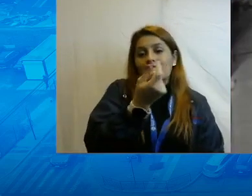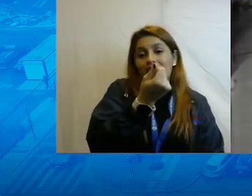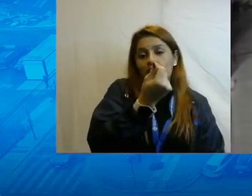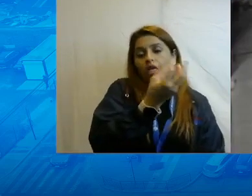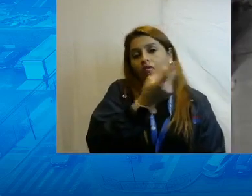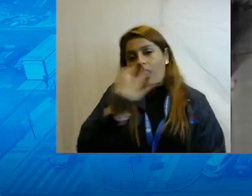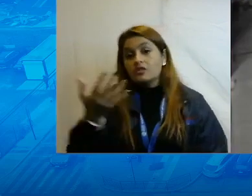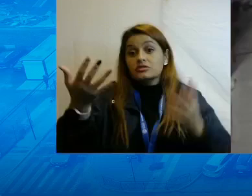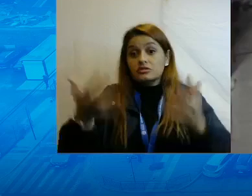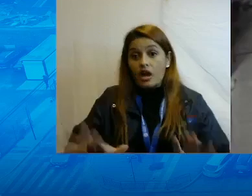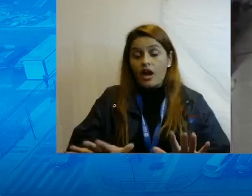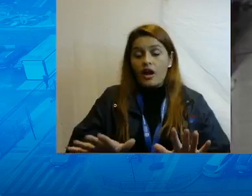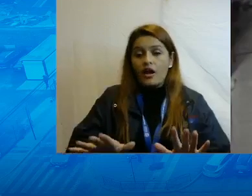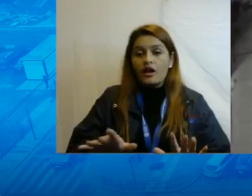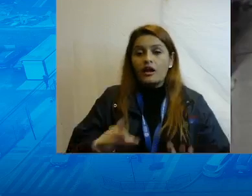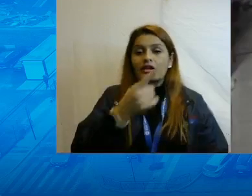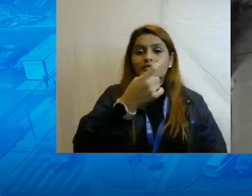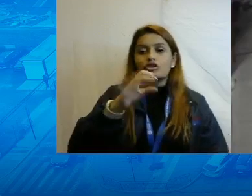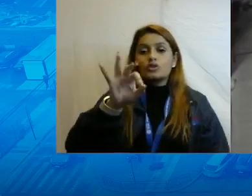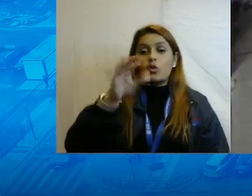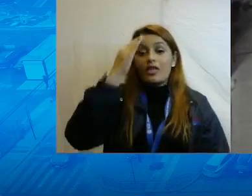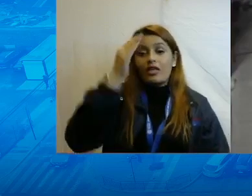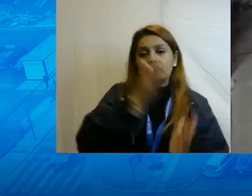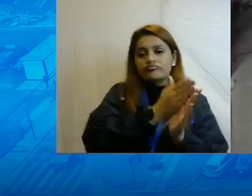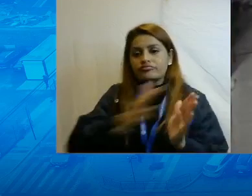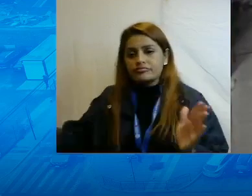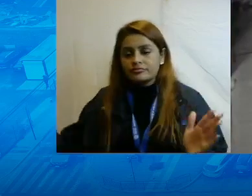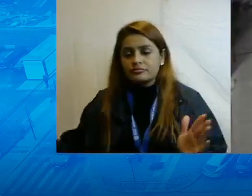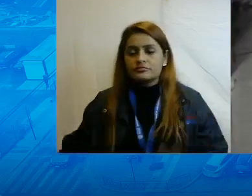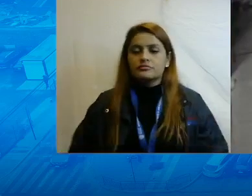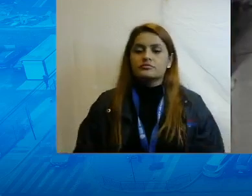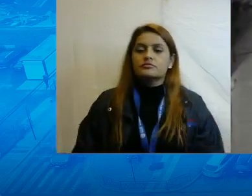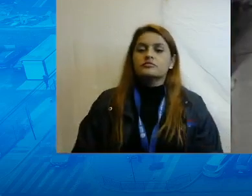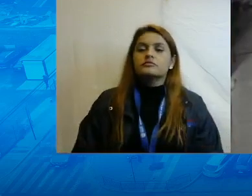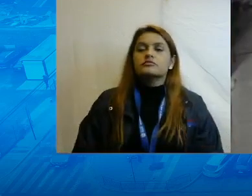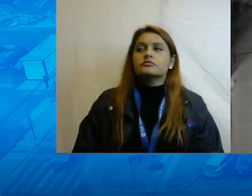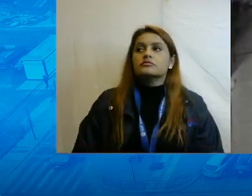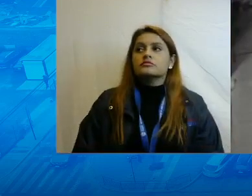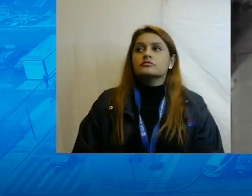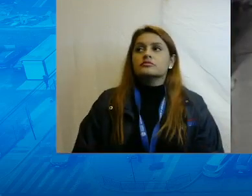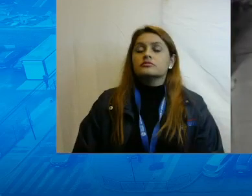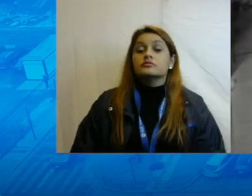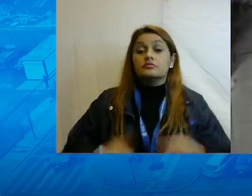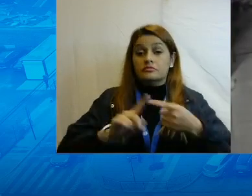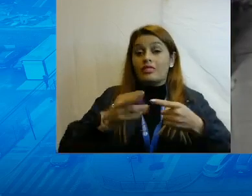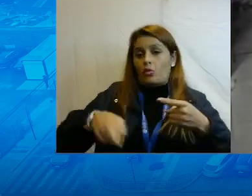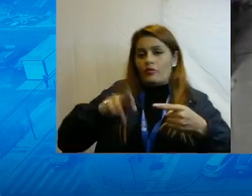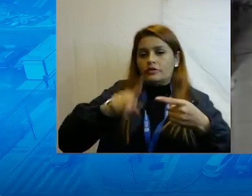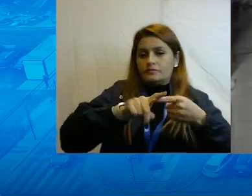71.287.575 y un plazo de 150 días a la misma empresa de ingeniería CDI Edil. Martínez.